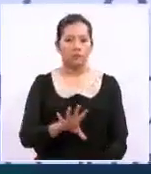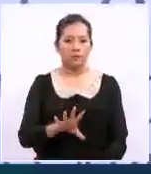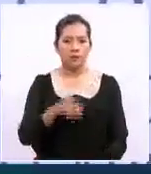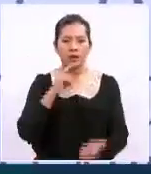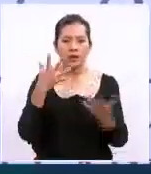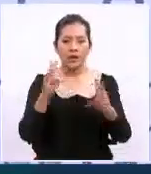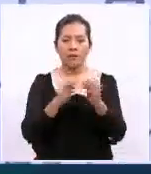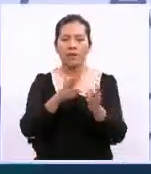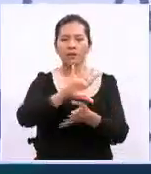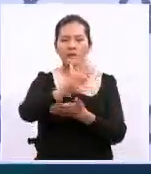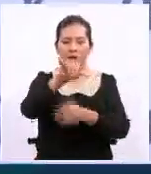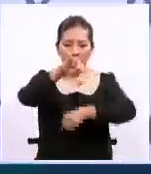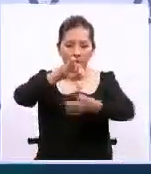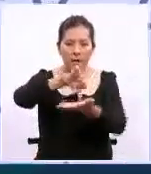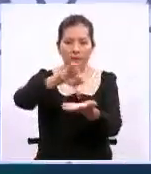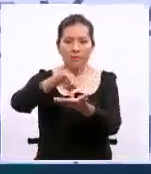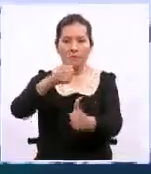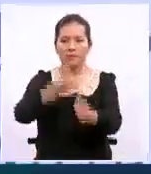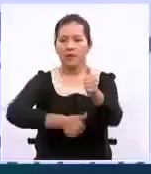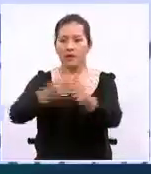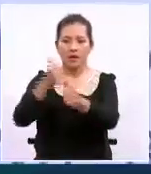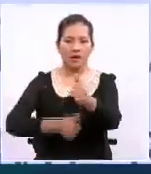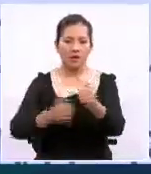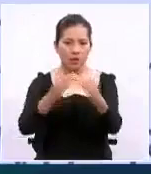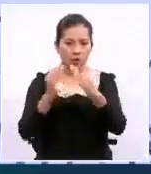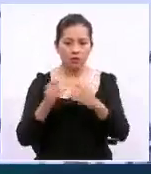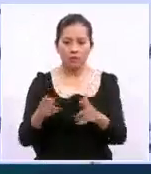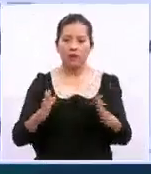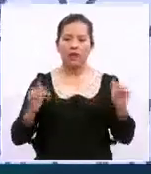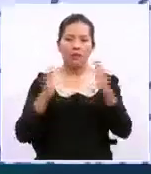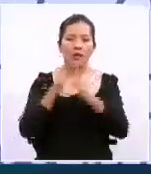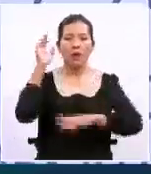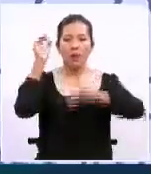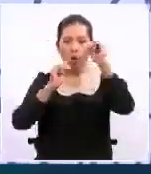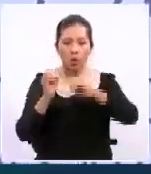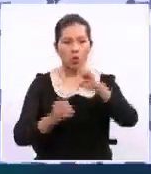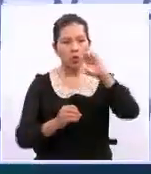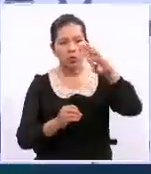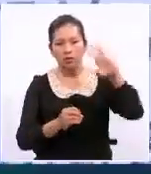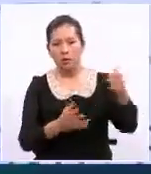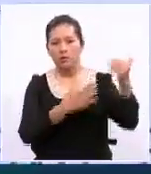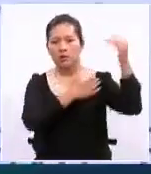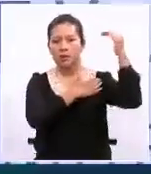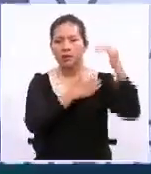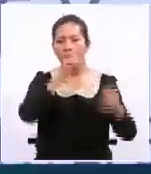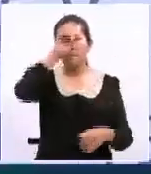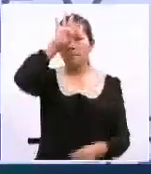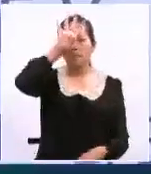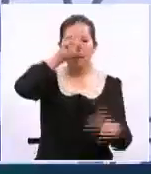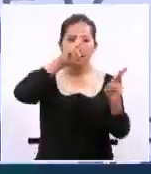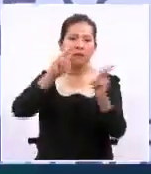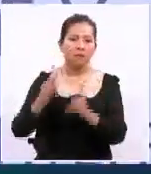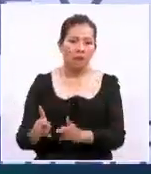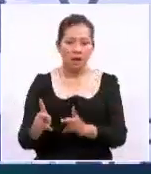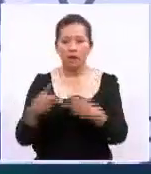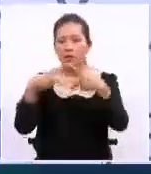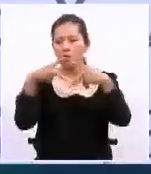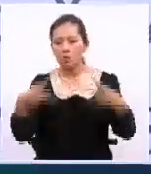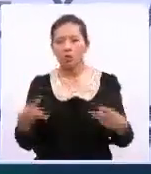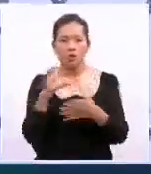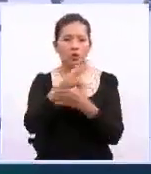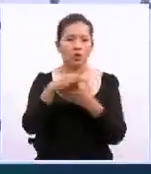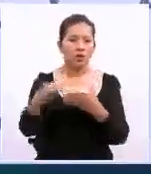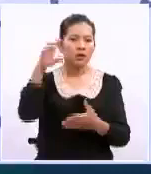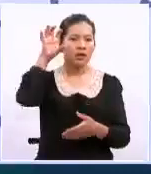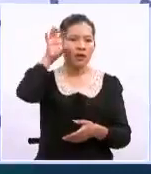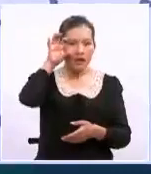de las capitales de ciudades: La Paz, Oruro, Cochabamba, Santa Cruz, Beni, Pando, Potosí,